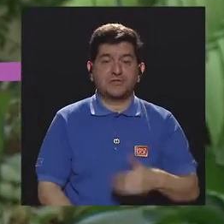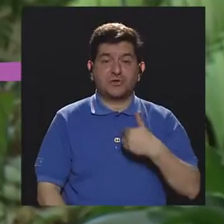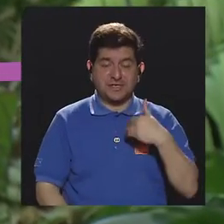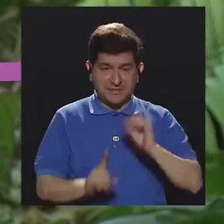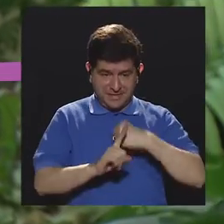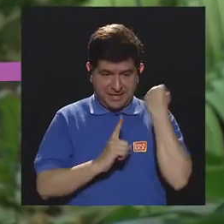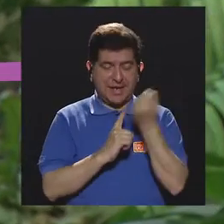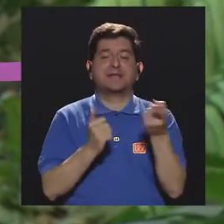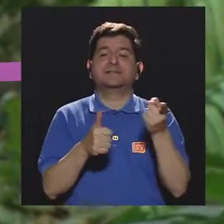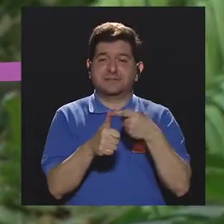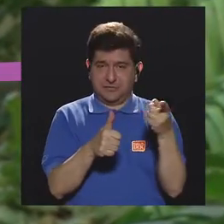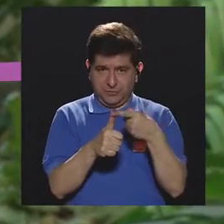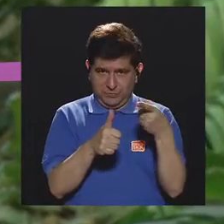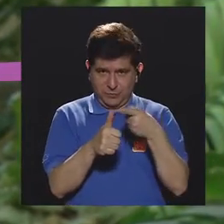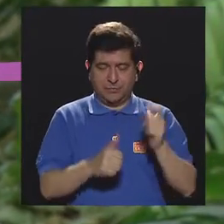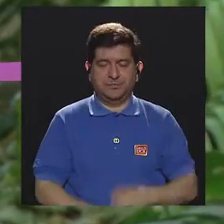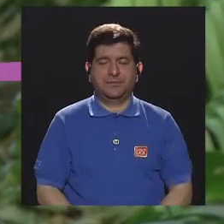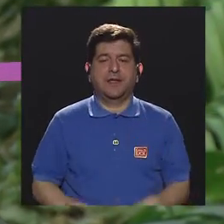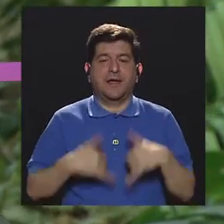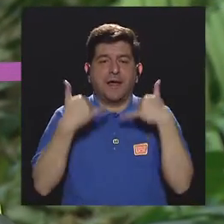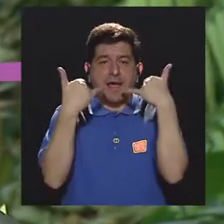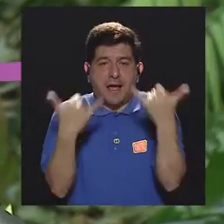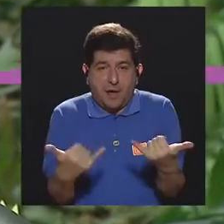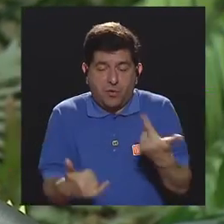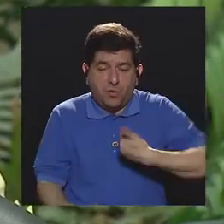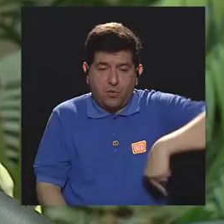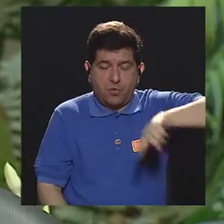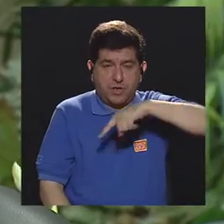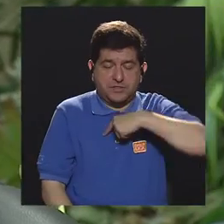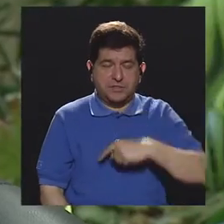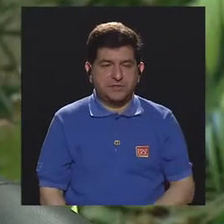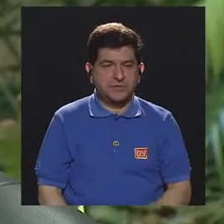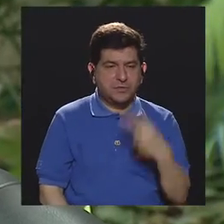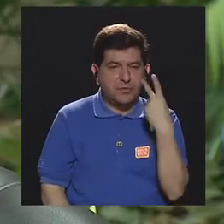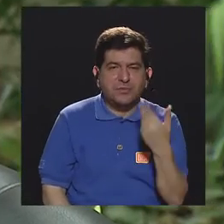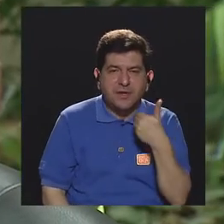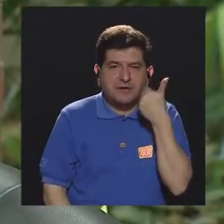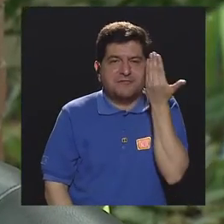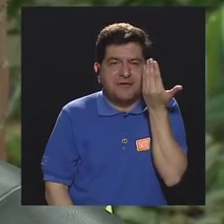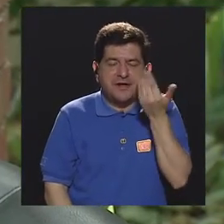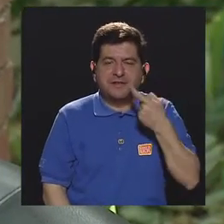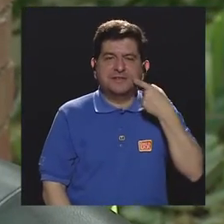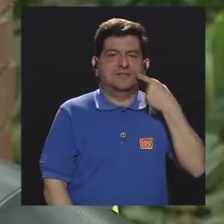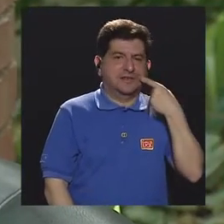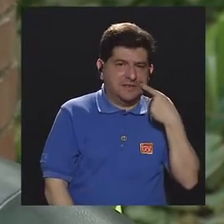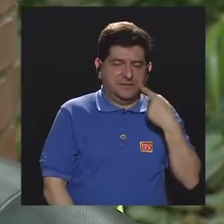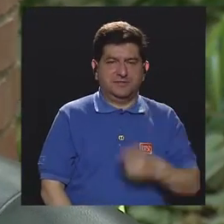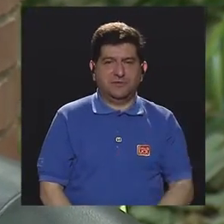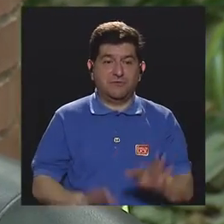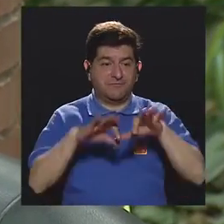la condición primaria. Ahora, si tenemos que se facilita una adicción,